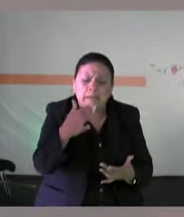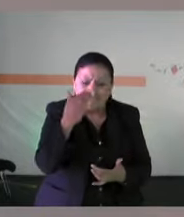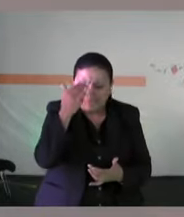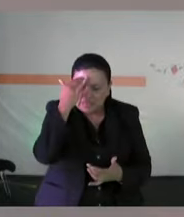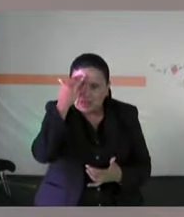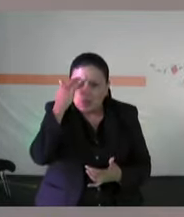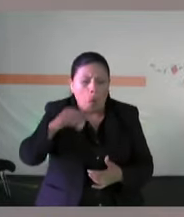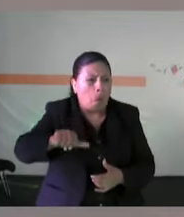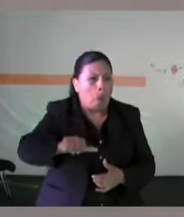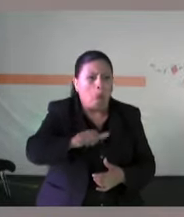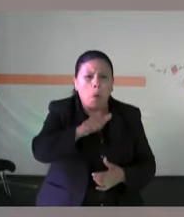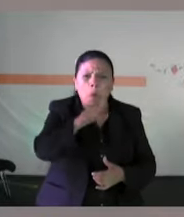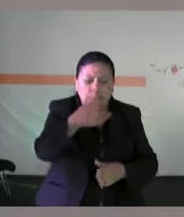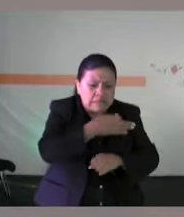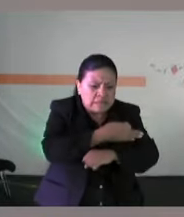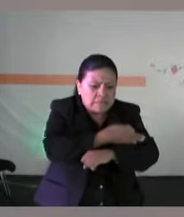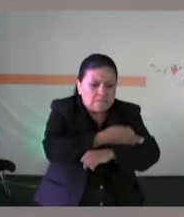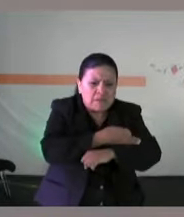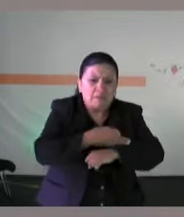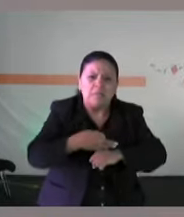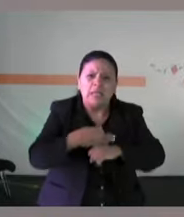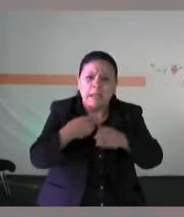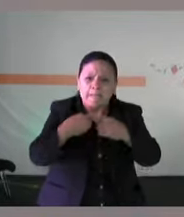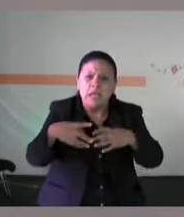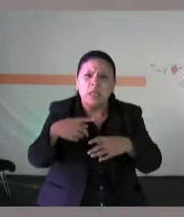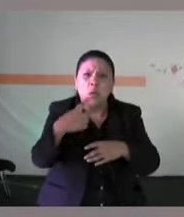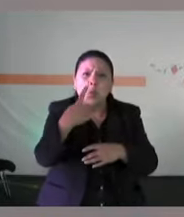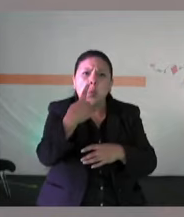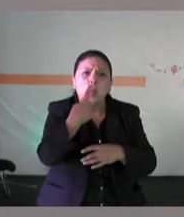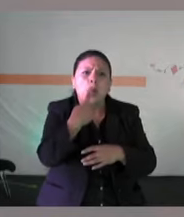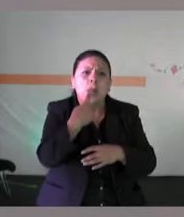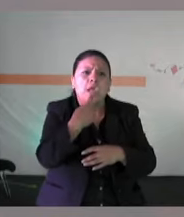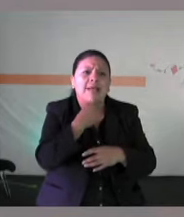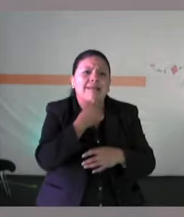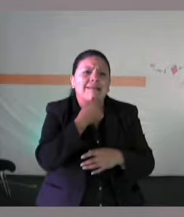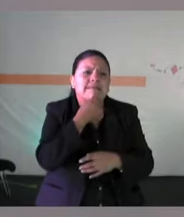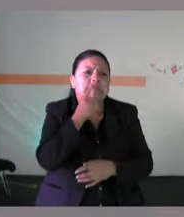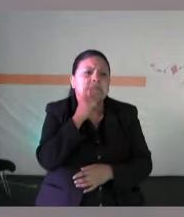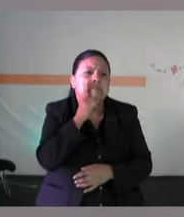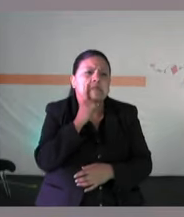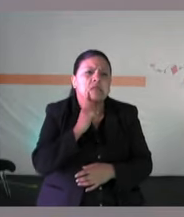familias pierden a una niña todos los días?